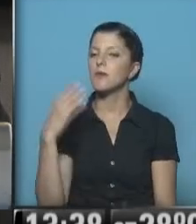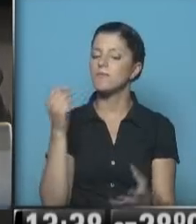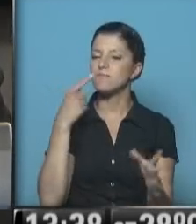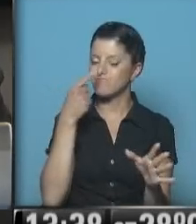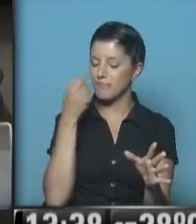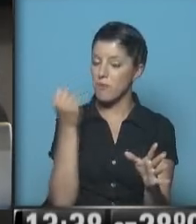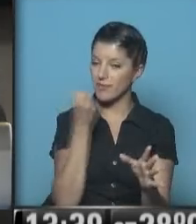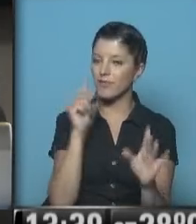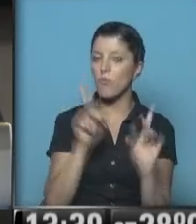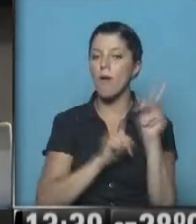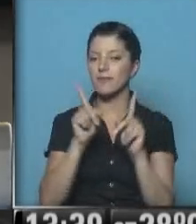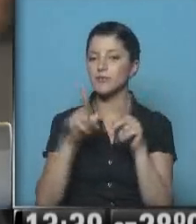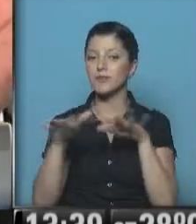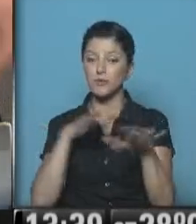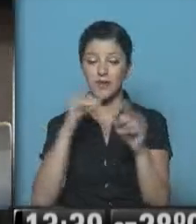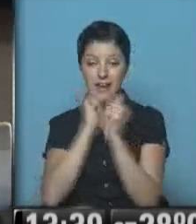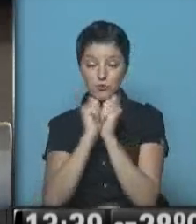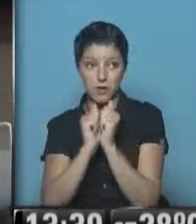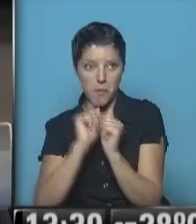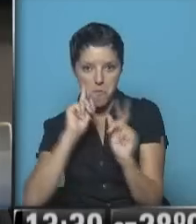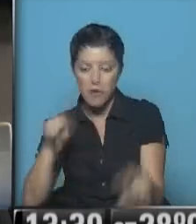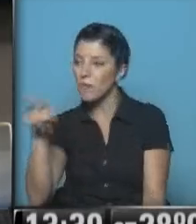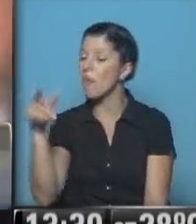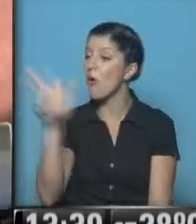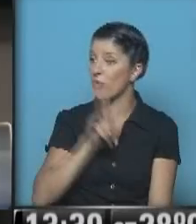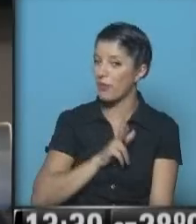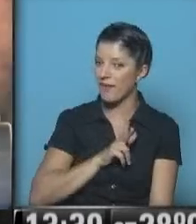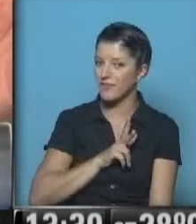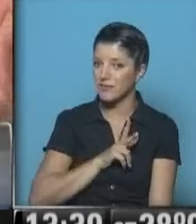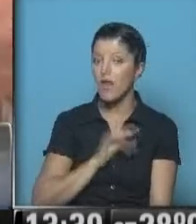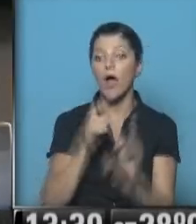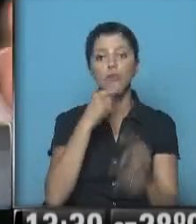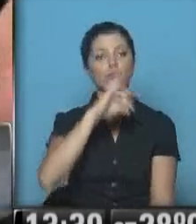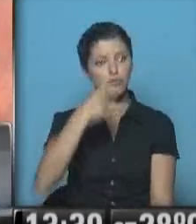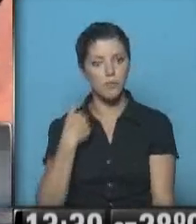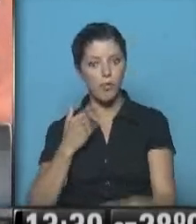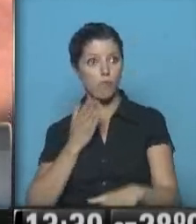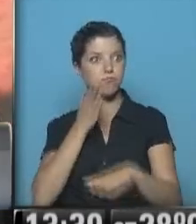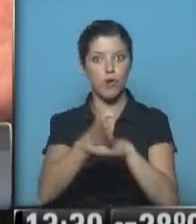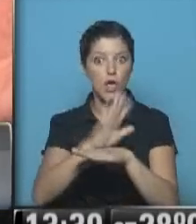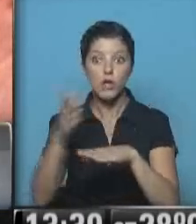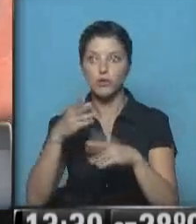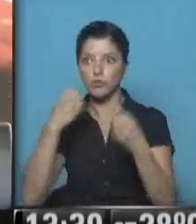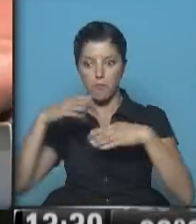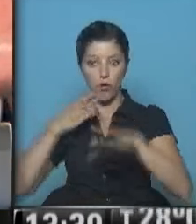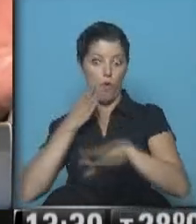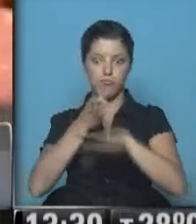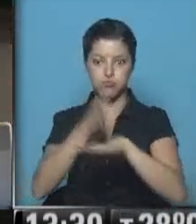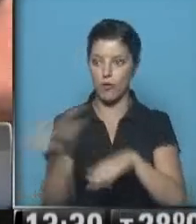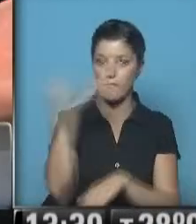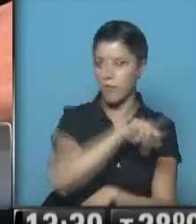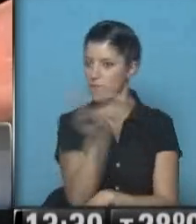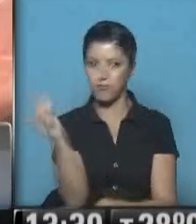historia que nadie se espera, y como contabas al principio, alguien dijo, bueno, sí, se puede cruzar, y empezaron a cruzar, algo